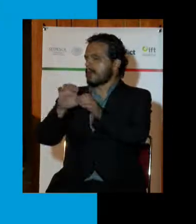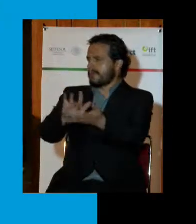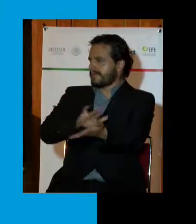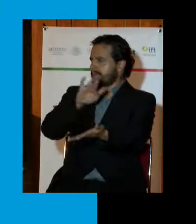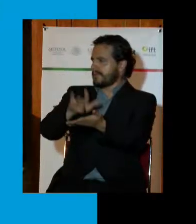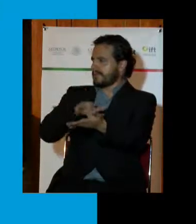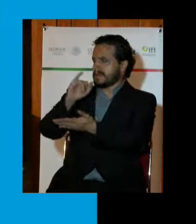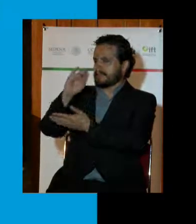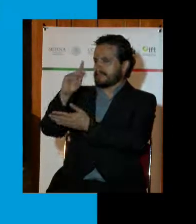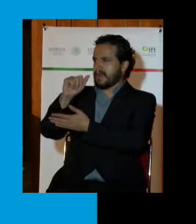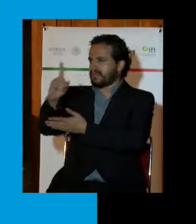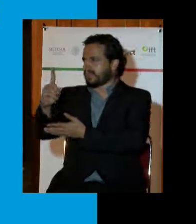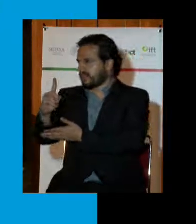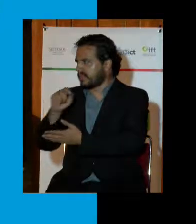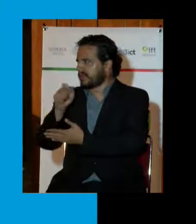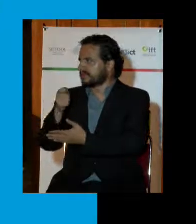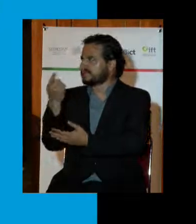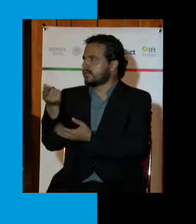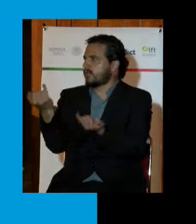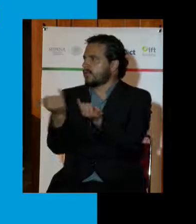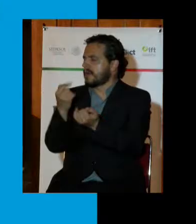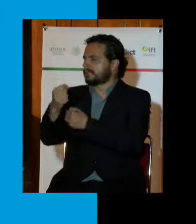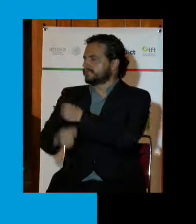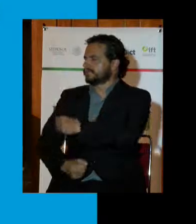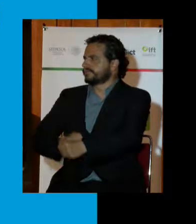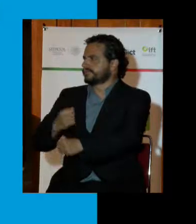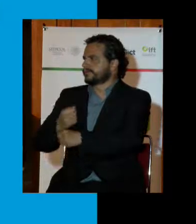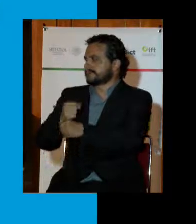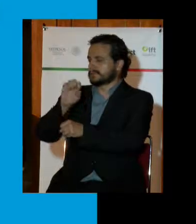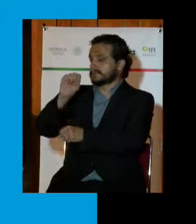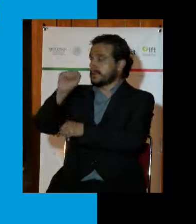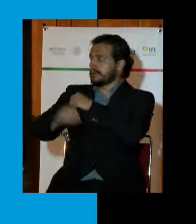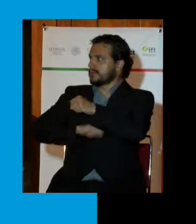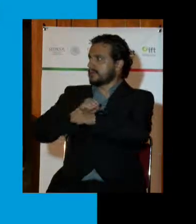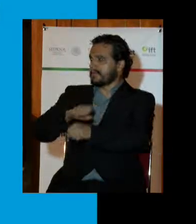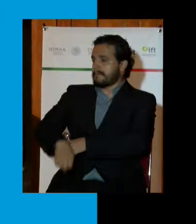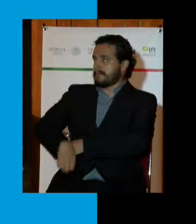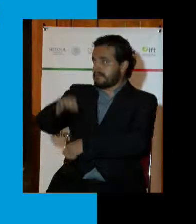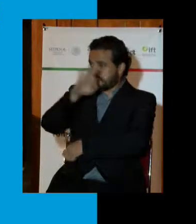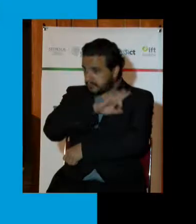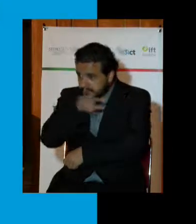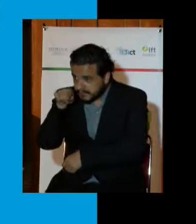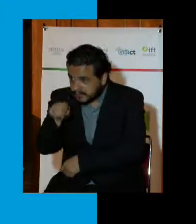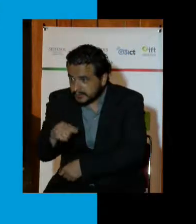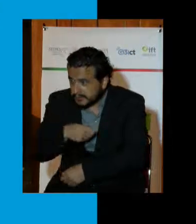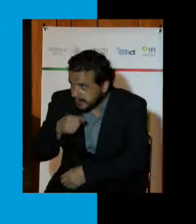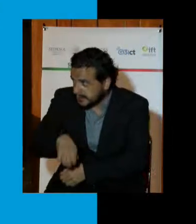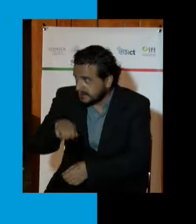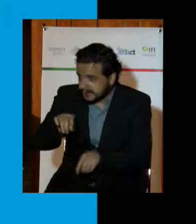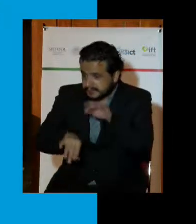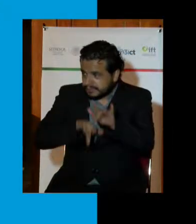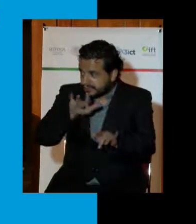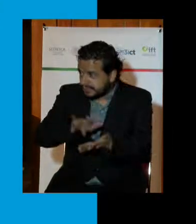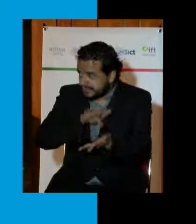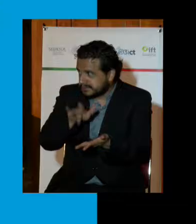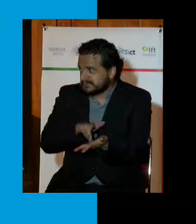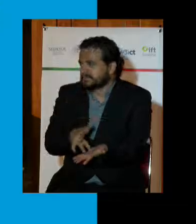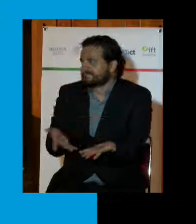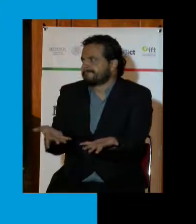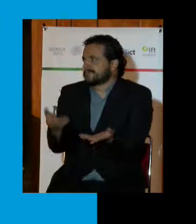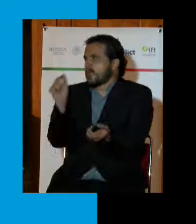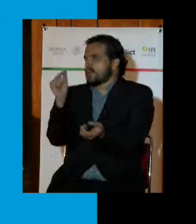a mi hija de 4 años y los dos aprenden a utilizarla en 5 minutos. Eso es la facilidad y